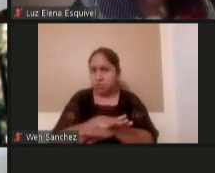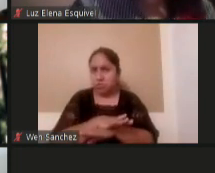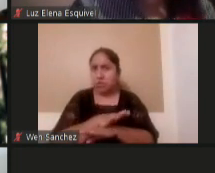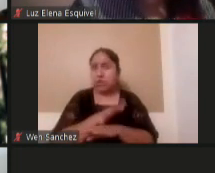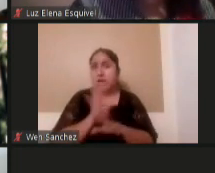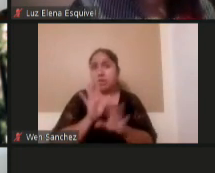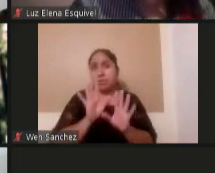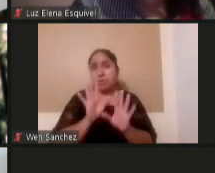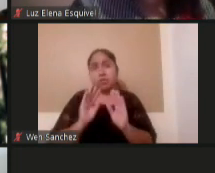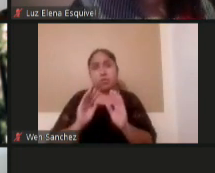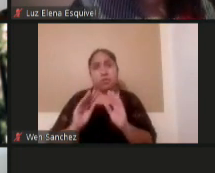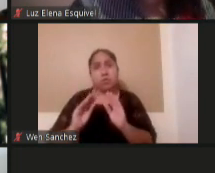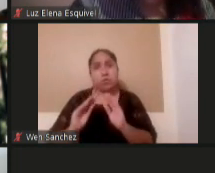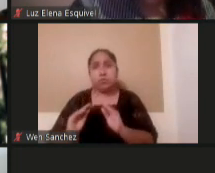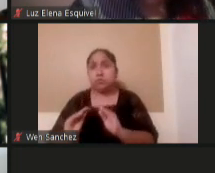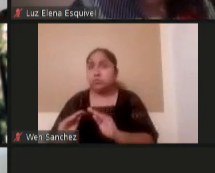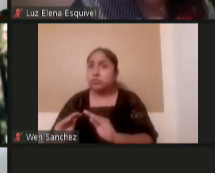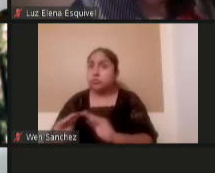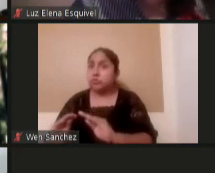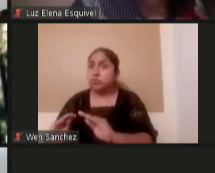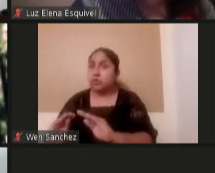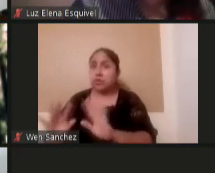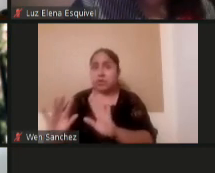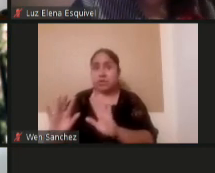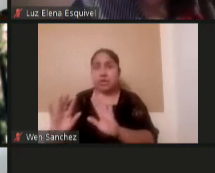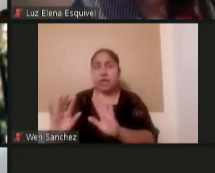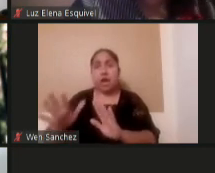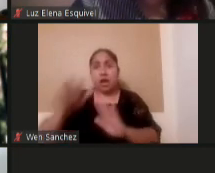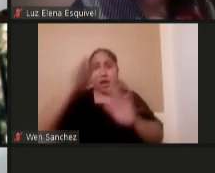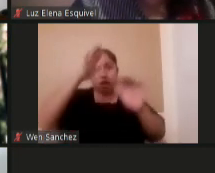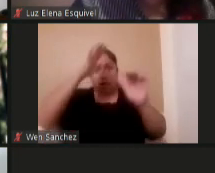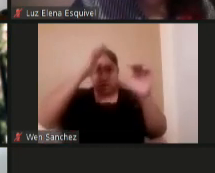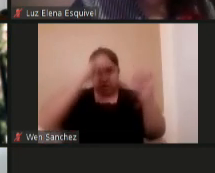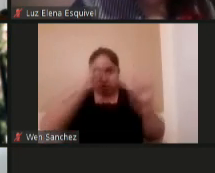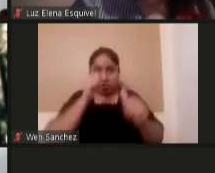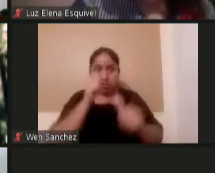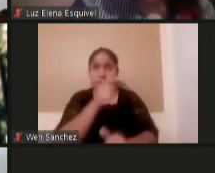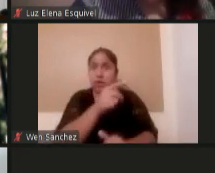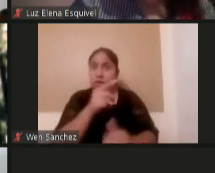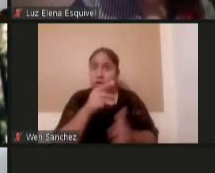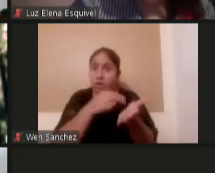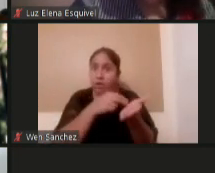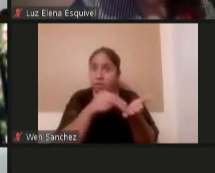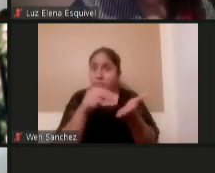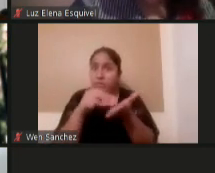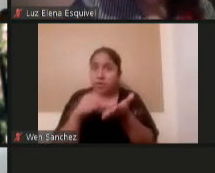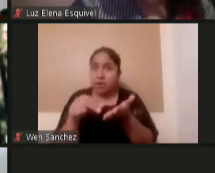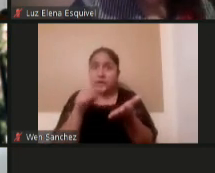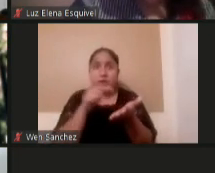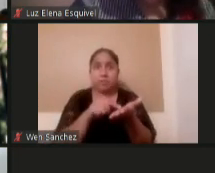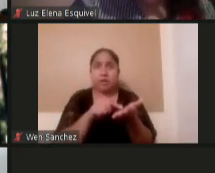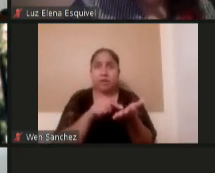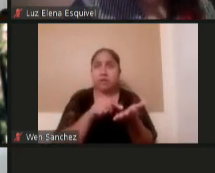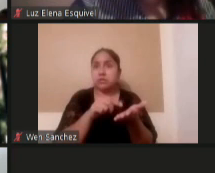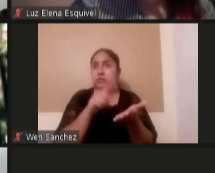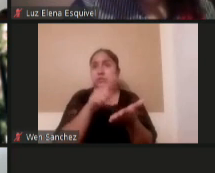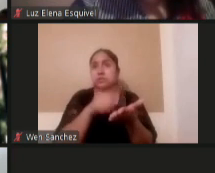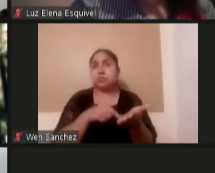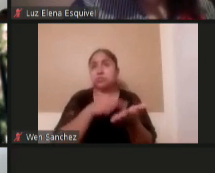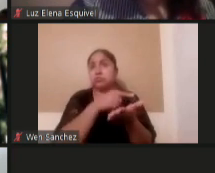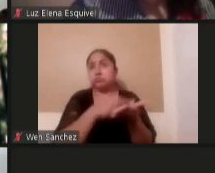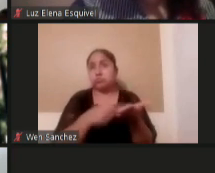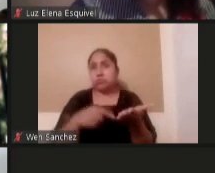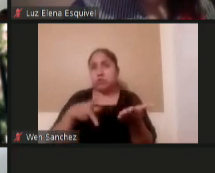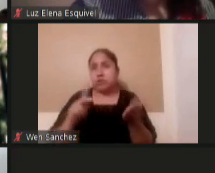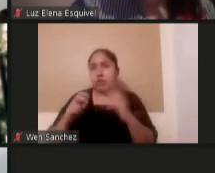sin efectos el presente acuerdo, porque es solamente este punto el que se tendría que